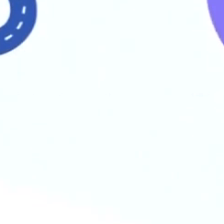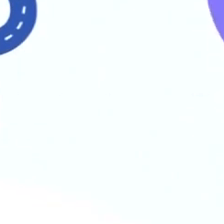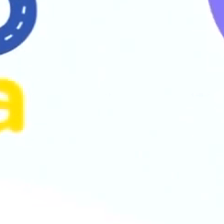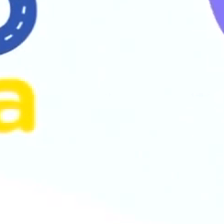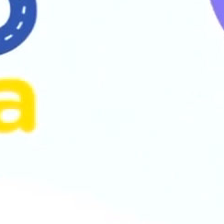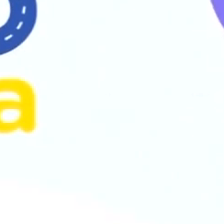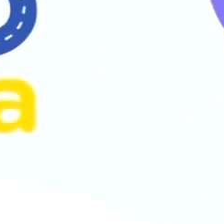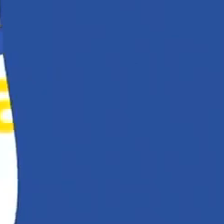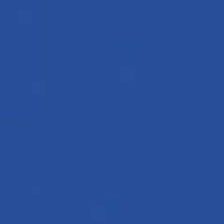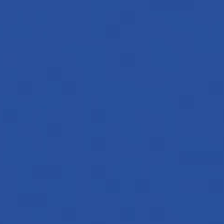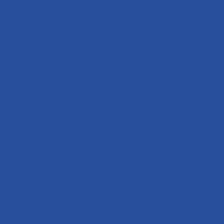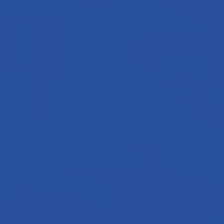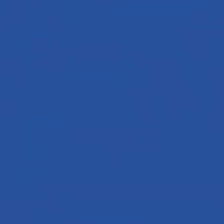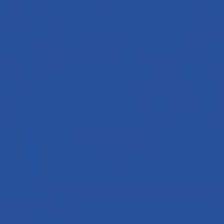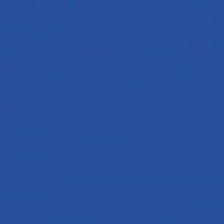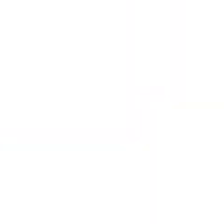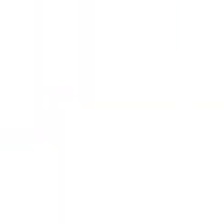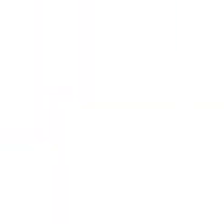Segundo en Casa.